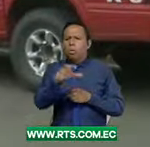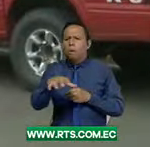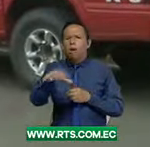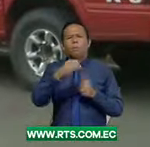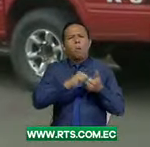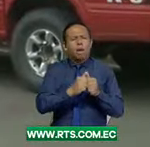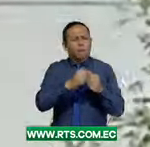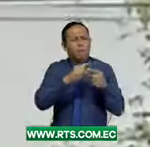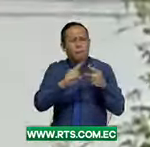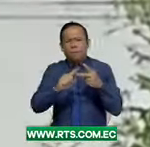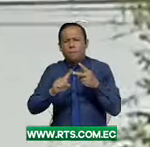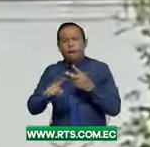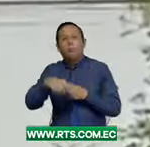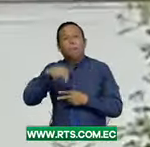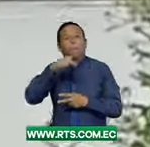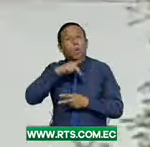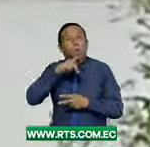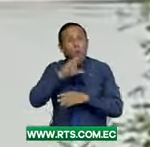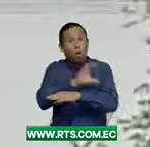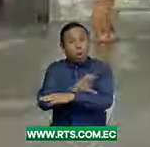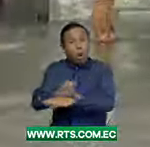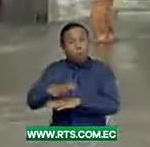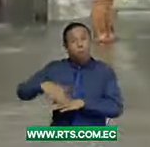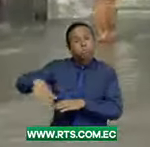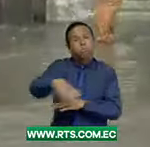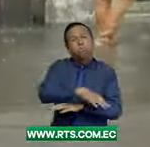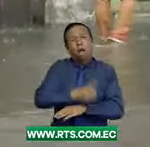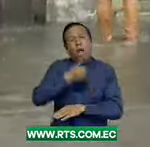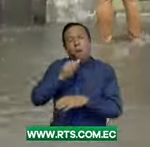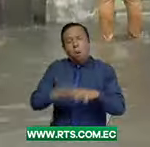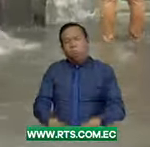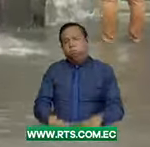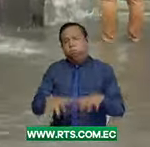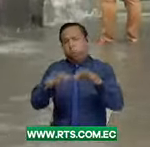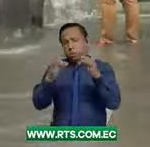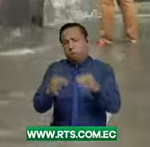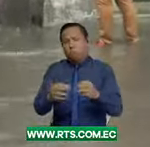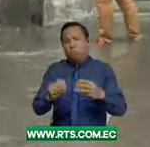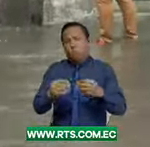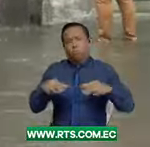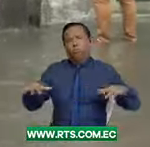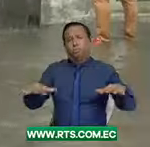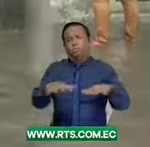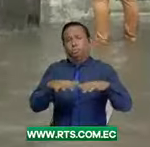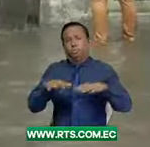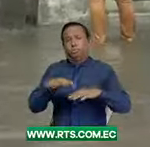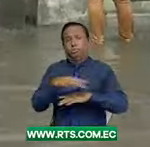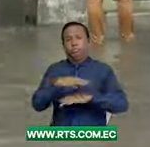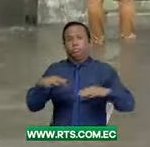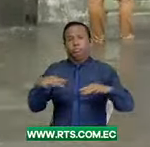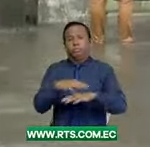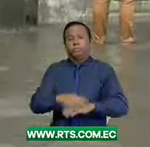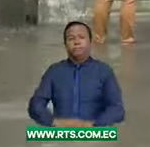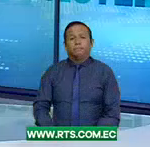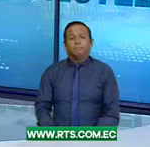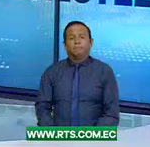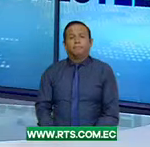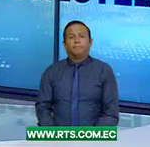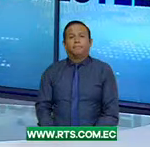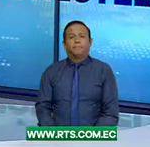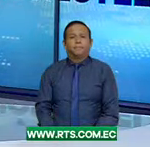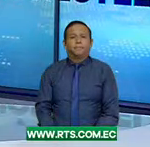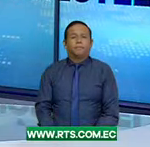la zona rural fue la más afectada por inundaciones. Con cámaras de Eduardo García desde la provincia de Manabí, informó Wendy Delgado.